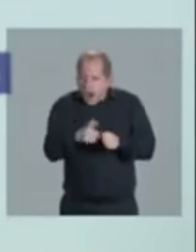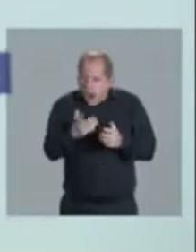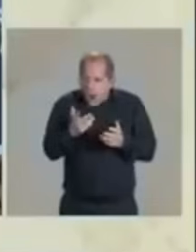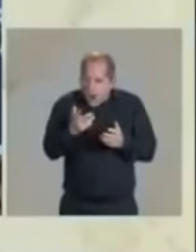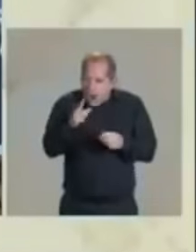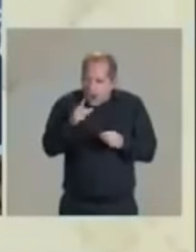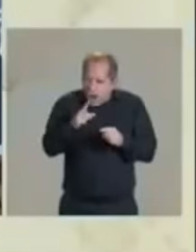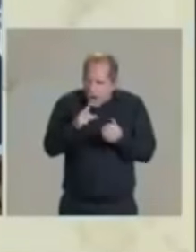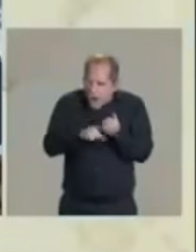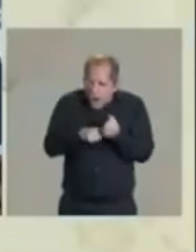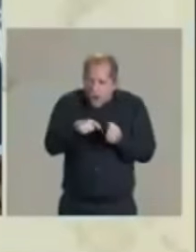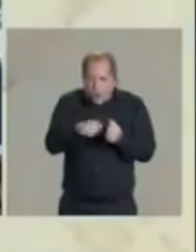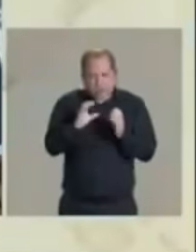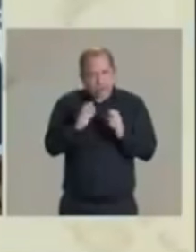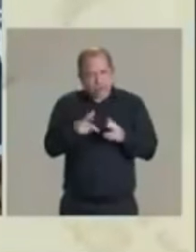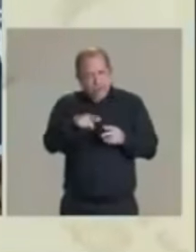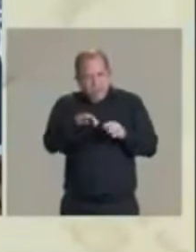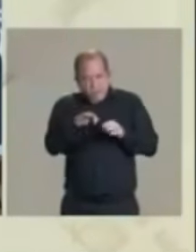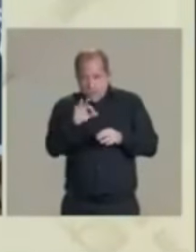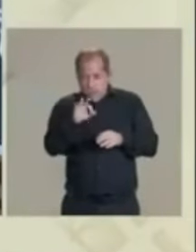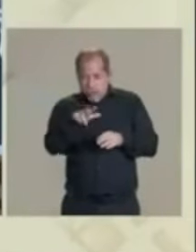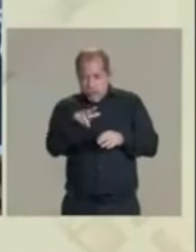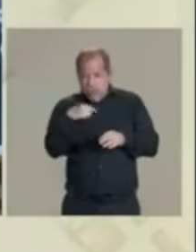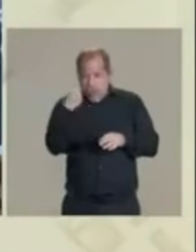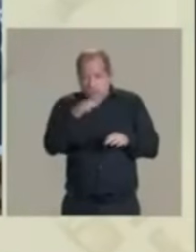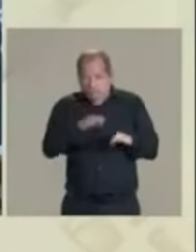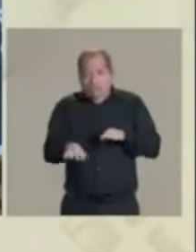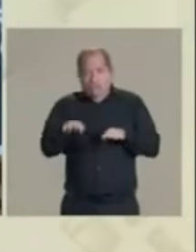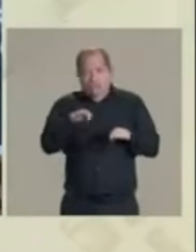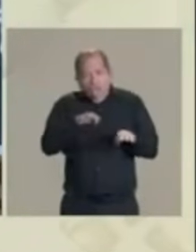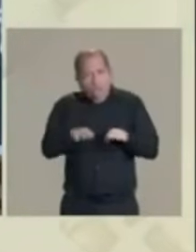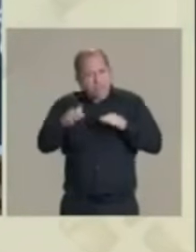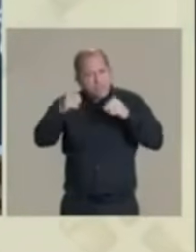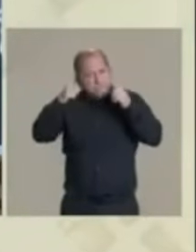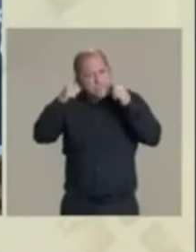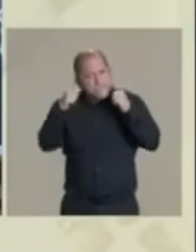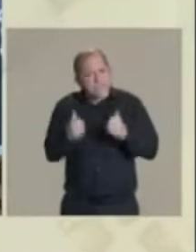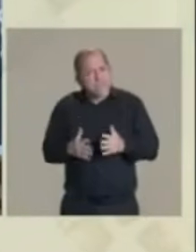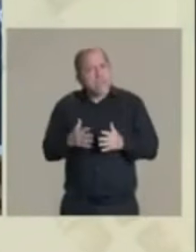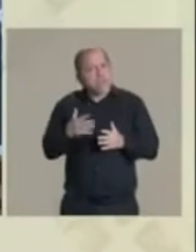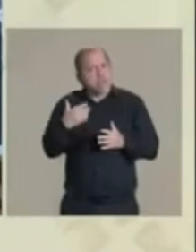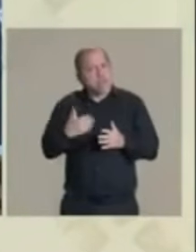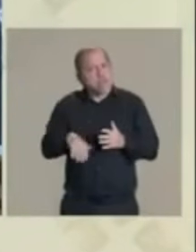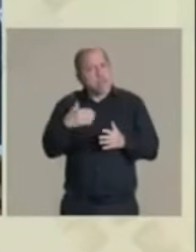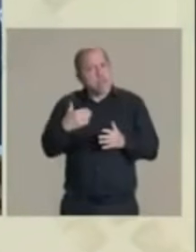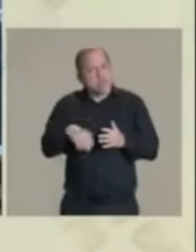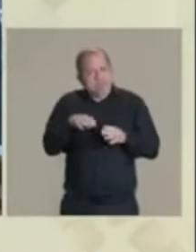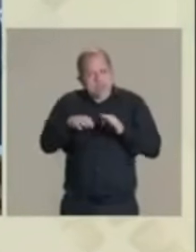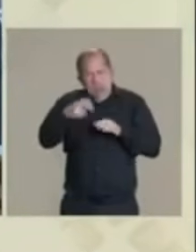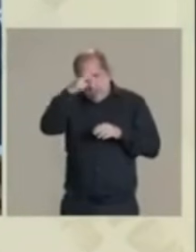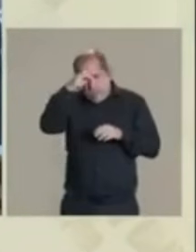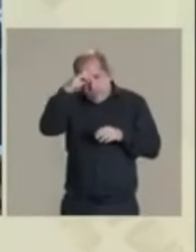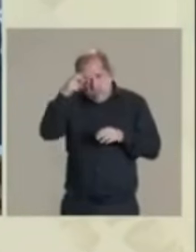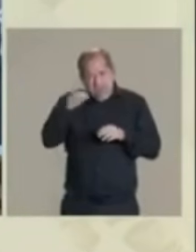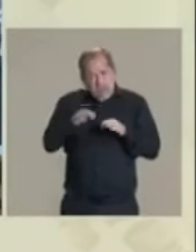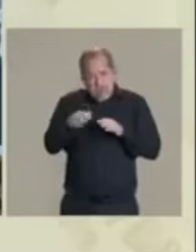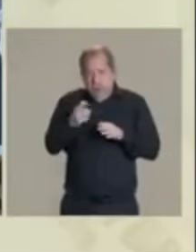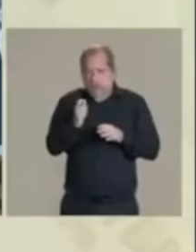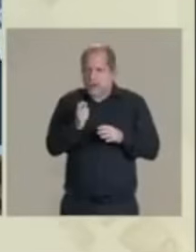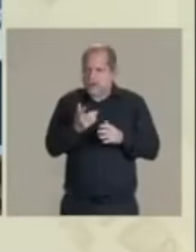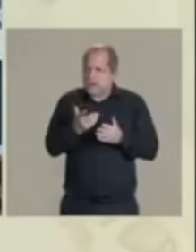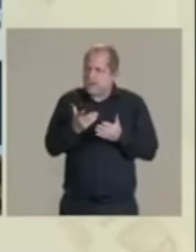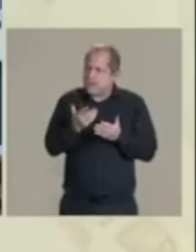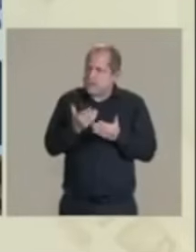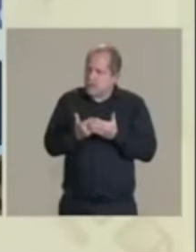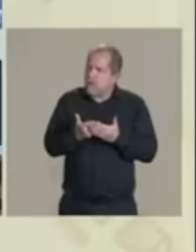48 horas a la semana. Por eso somos la única fuerza política que está comprometida con la reducción de la jornada laboral y un modelo alternativo de desarrollo y